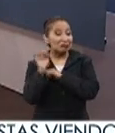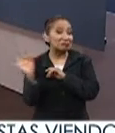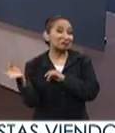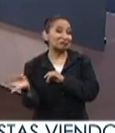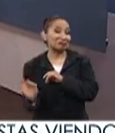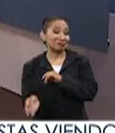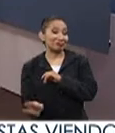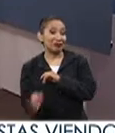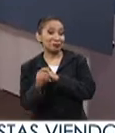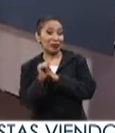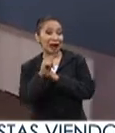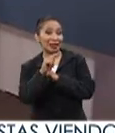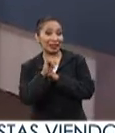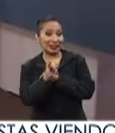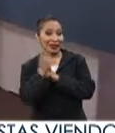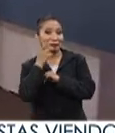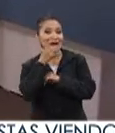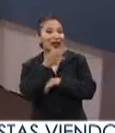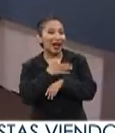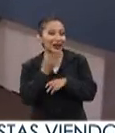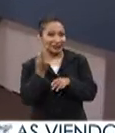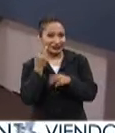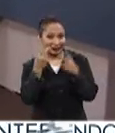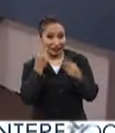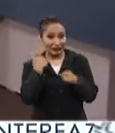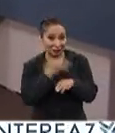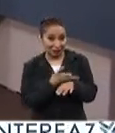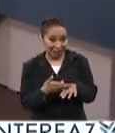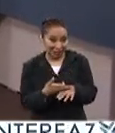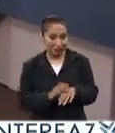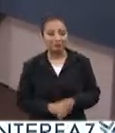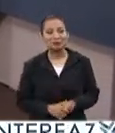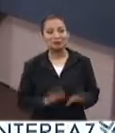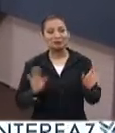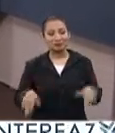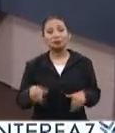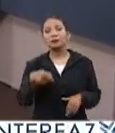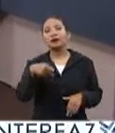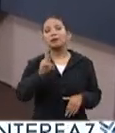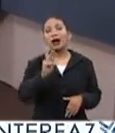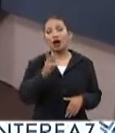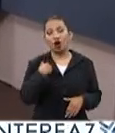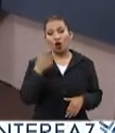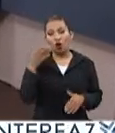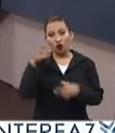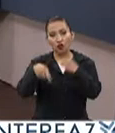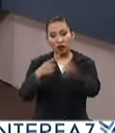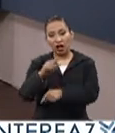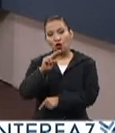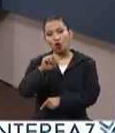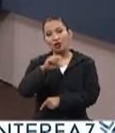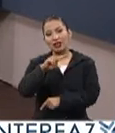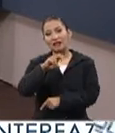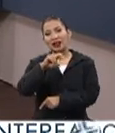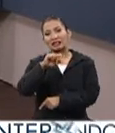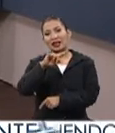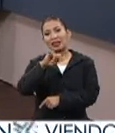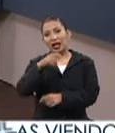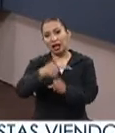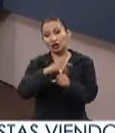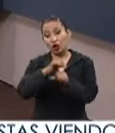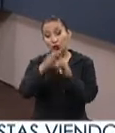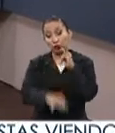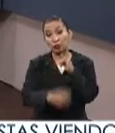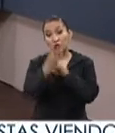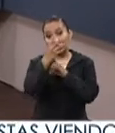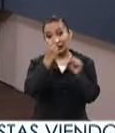si Pati, que nos está viendo, que nos diga, ¿no? Si son familia. Pero estuvo presente en la Universidad Nacional. En los